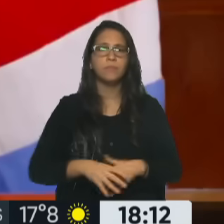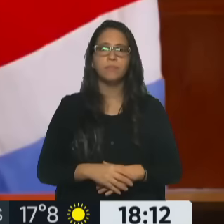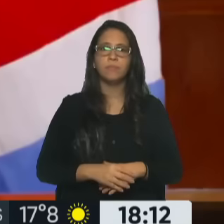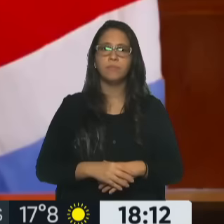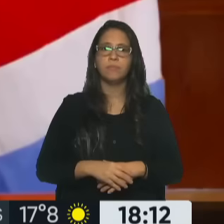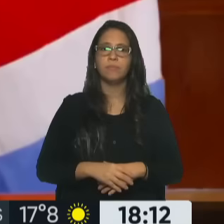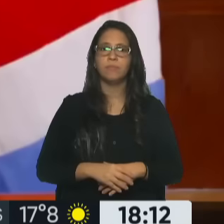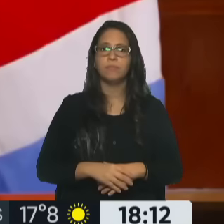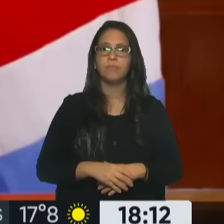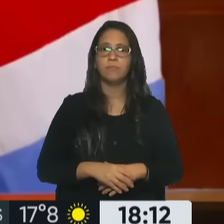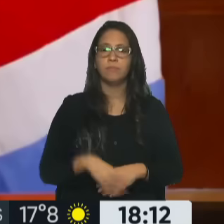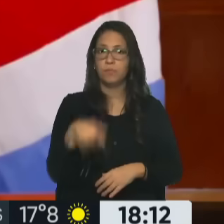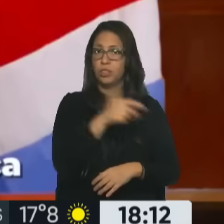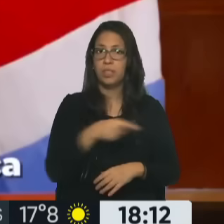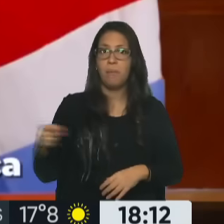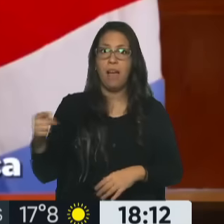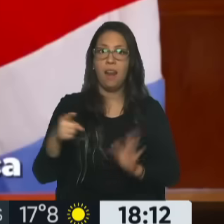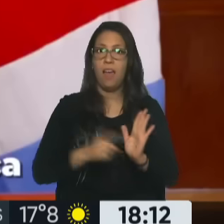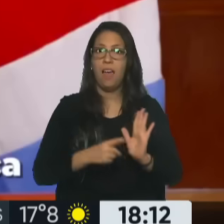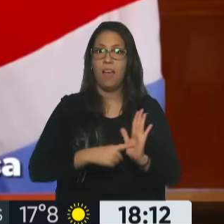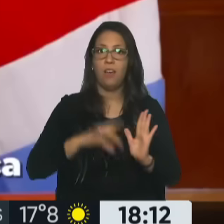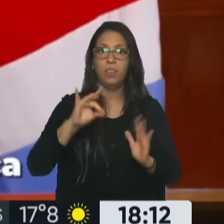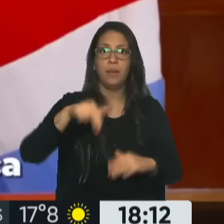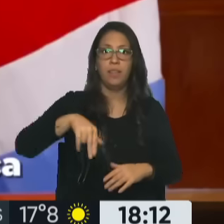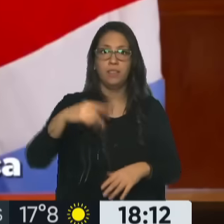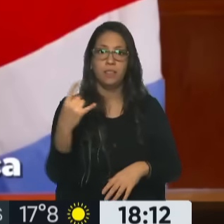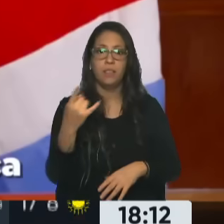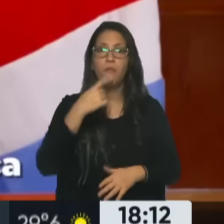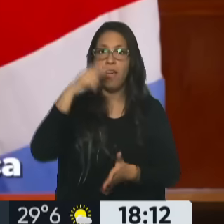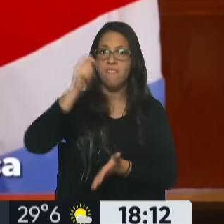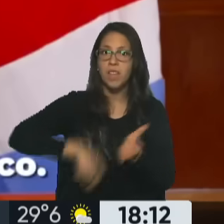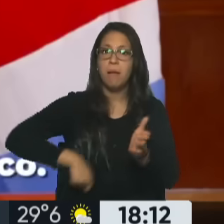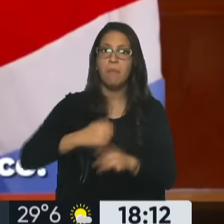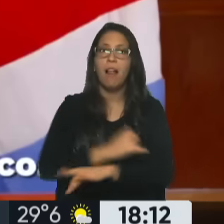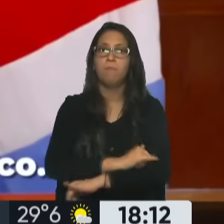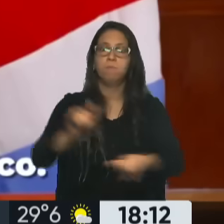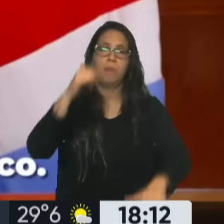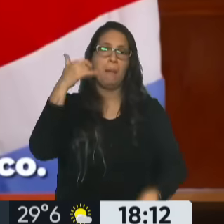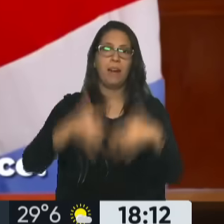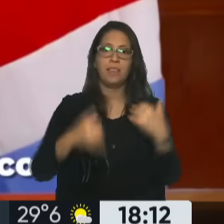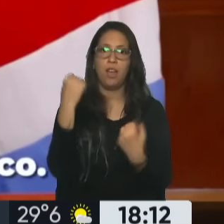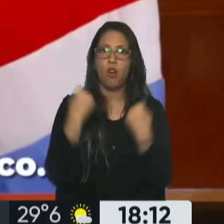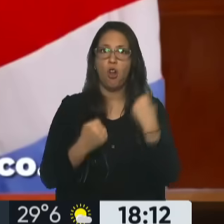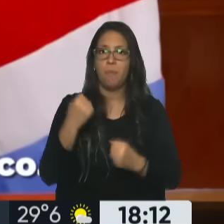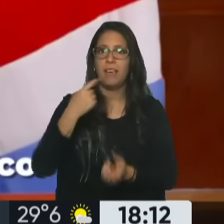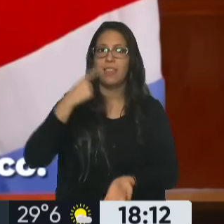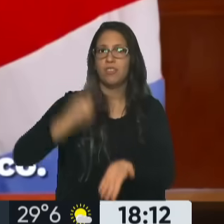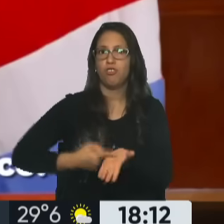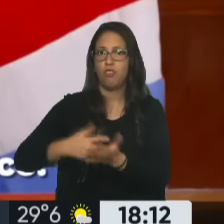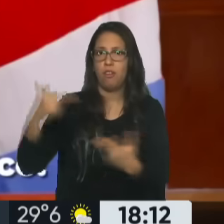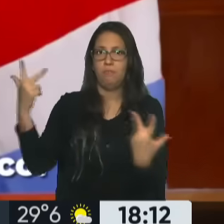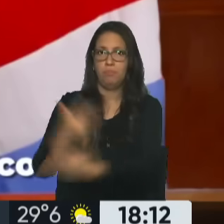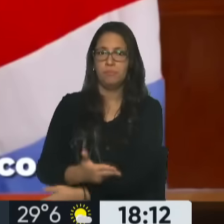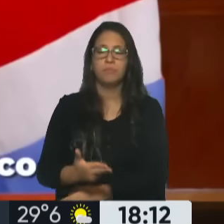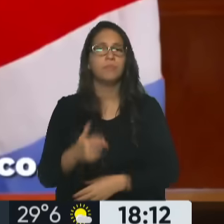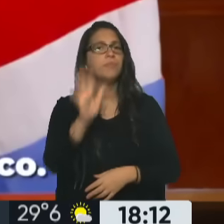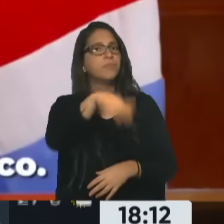dnu que voy a firmar donde vamos a declarar la emergencia económica y medidas restrictivas Raúl